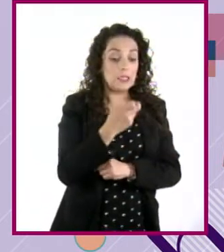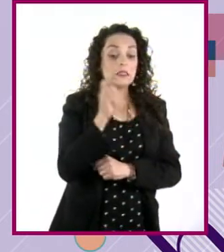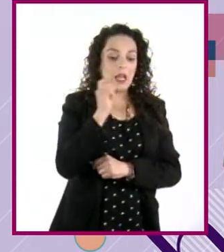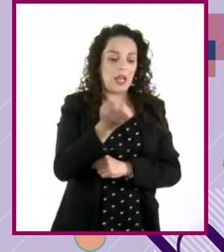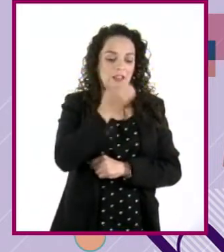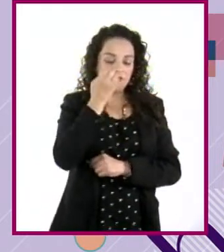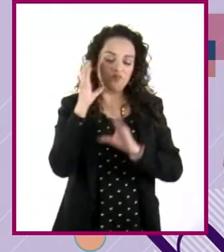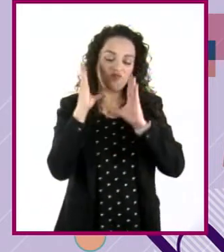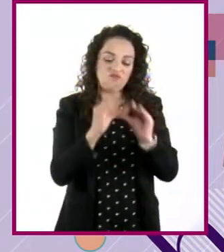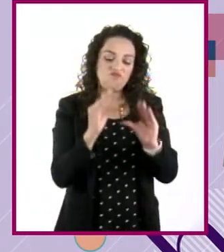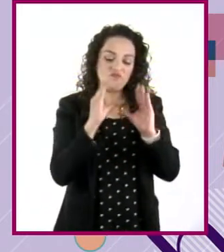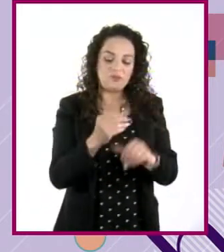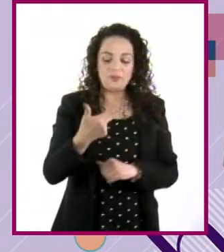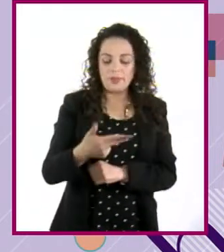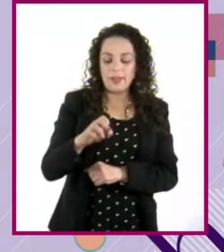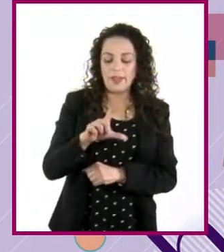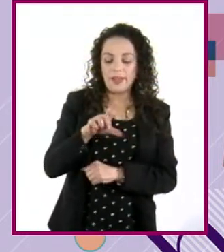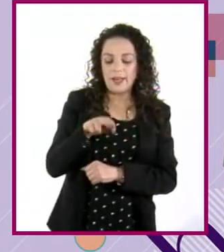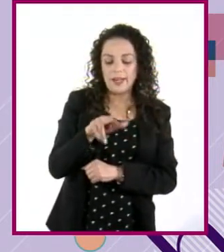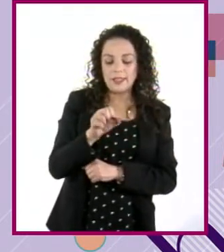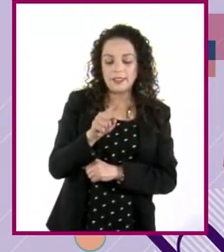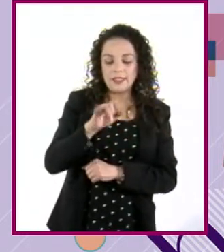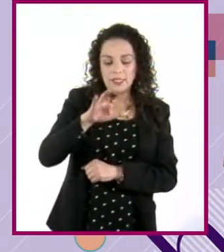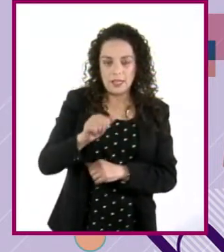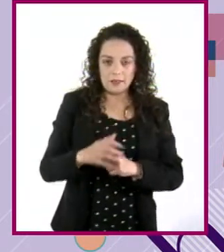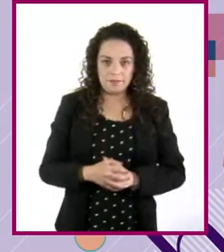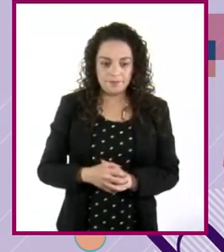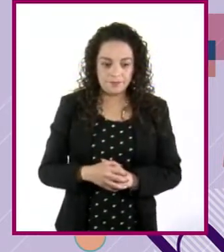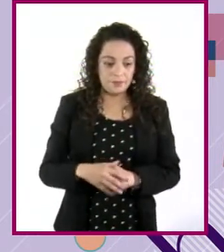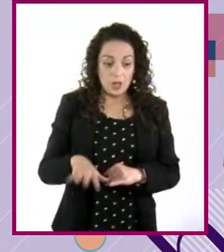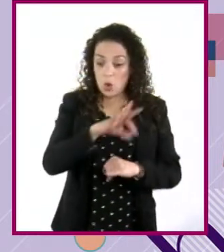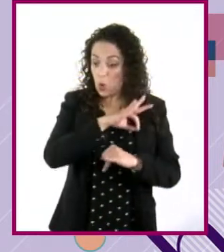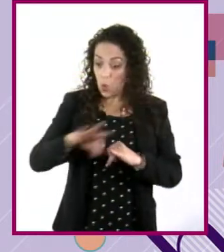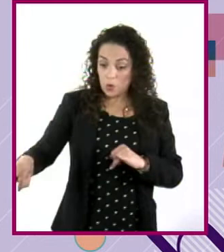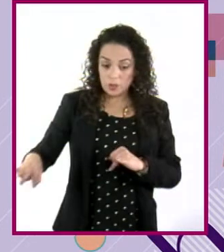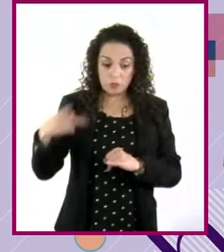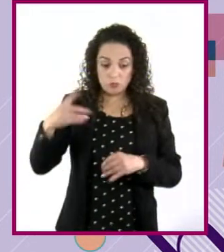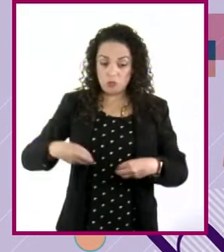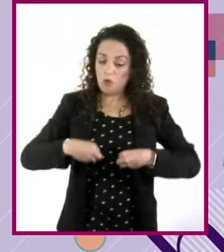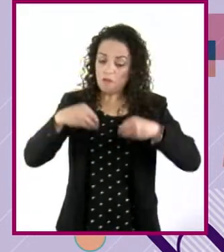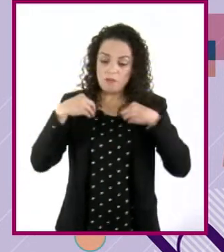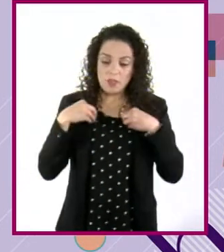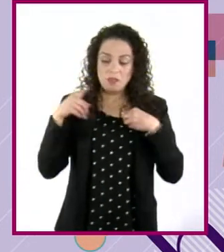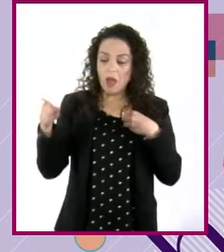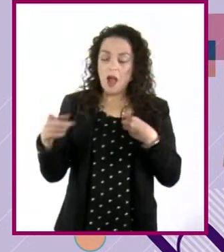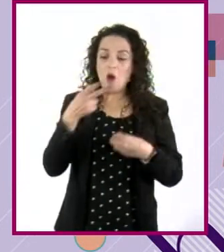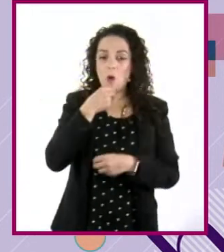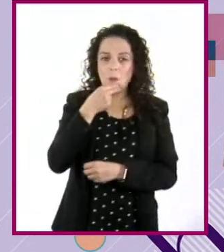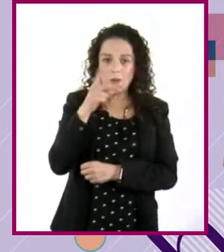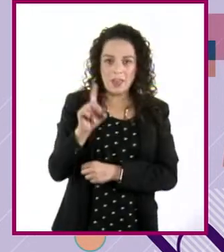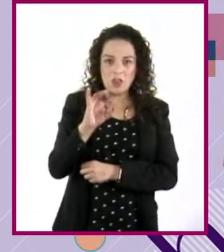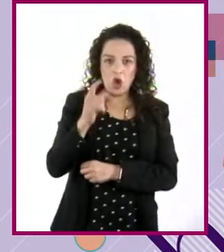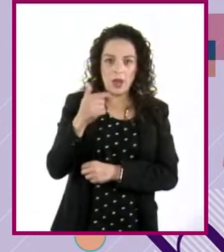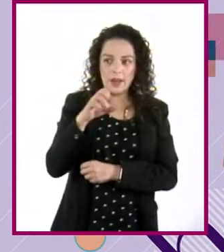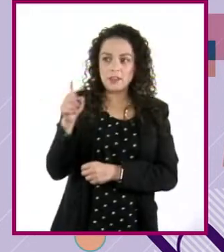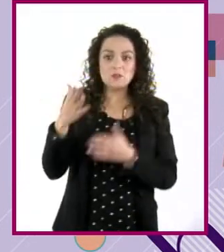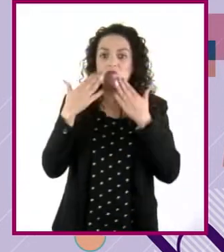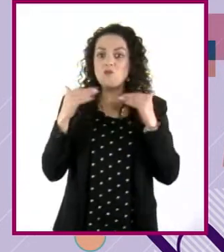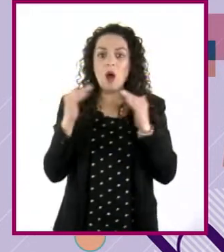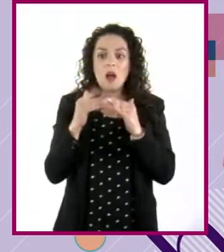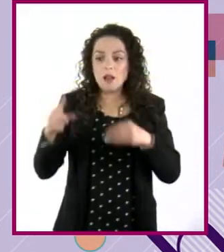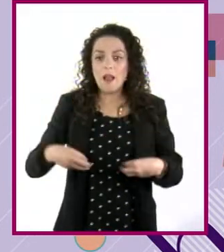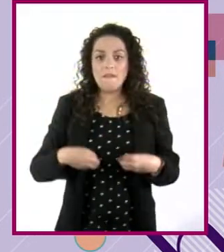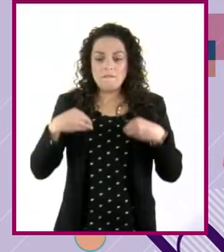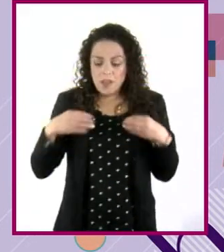helenística. Al final de su vida, Diógenes no tenía casa y habitaba un barril para mostrar que las necesidades del ser humano